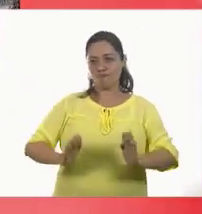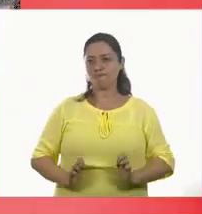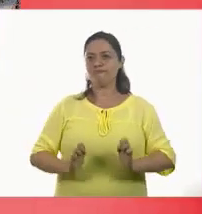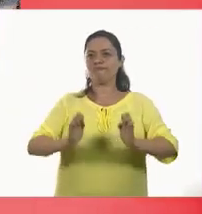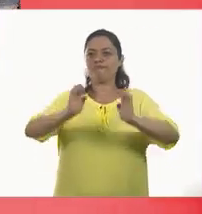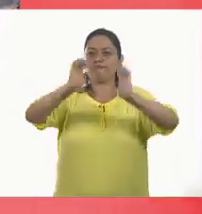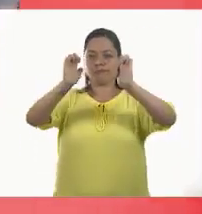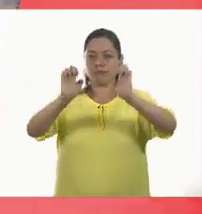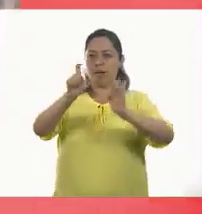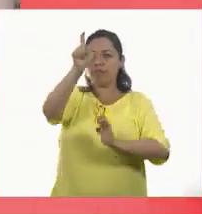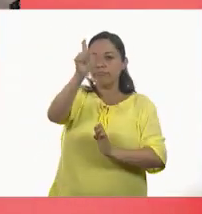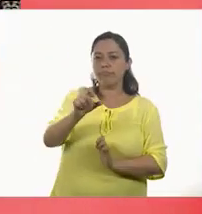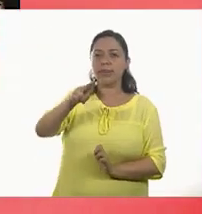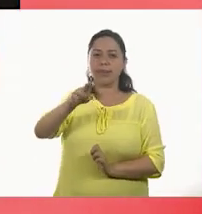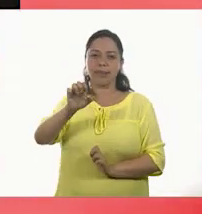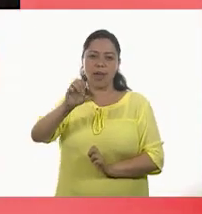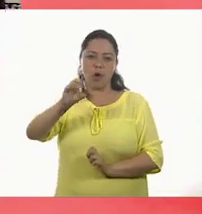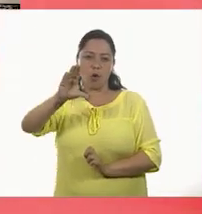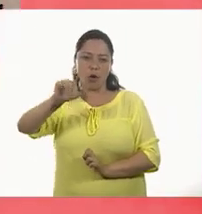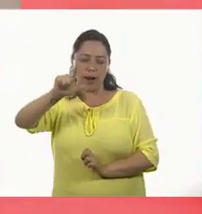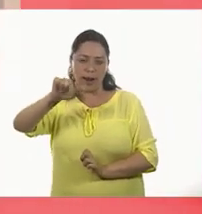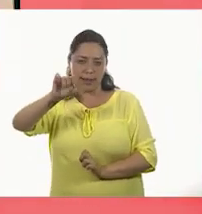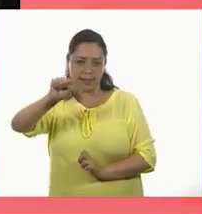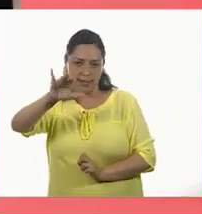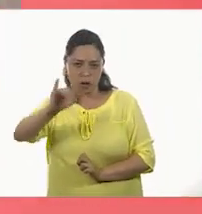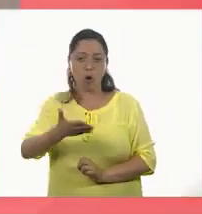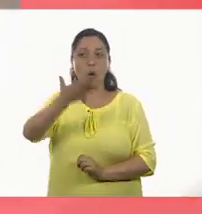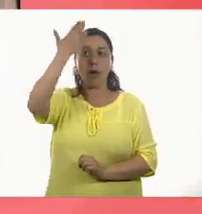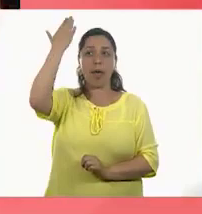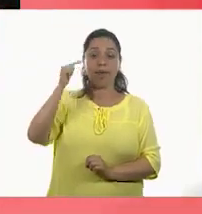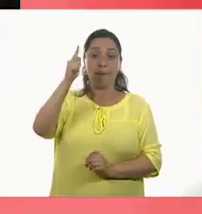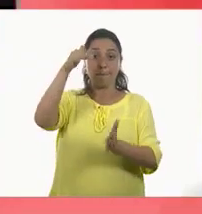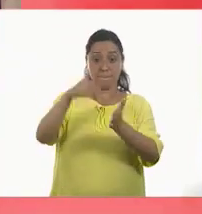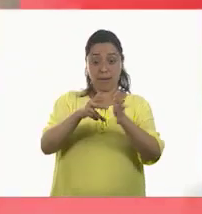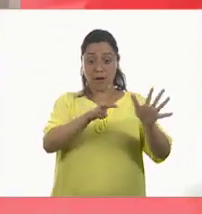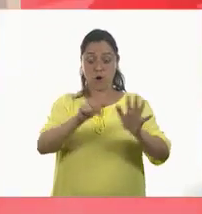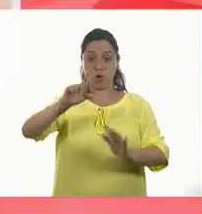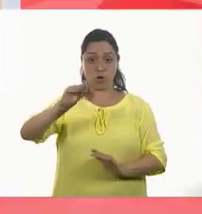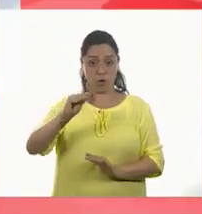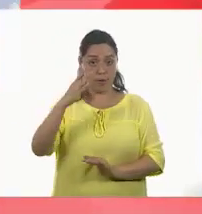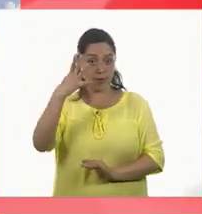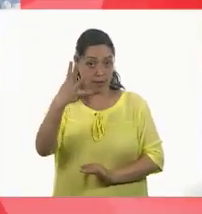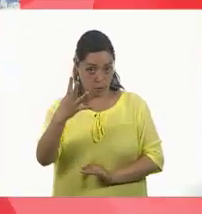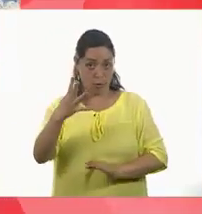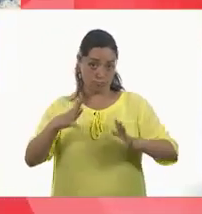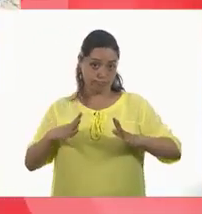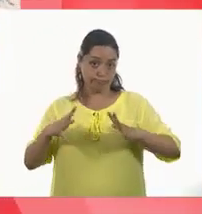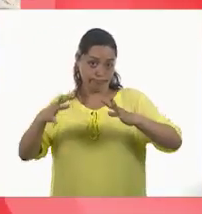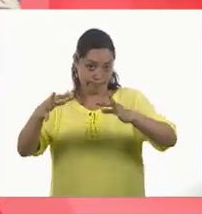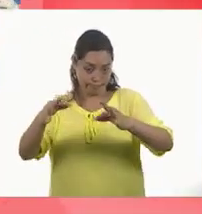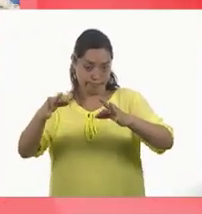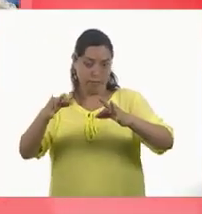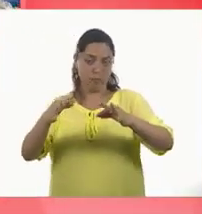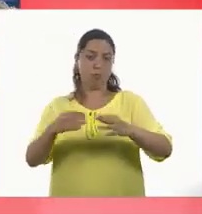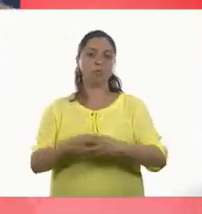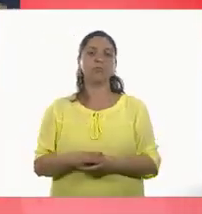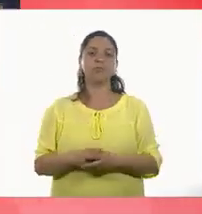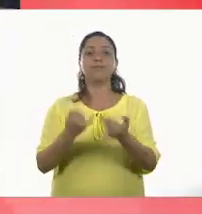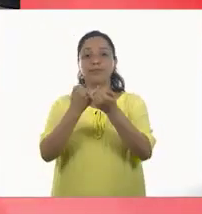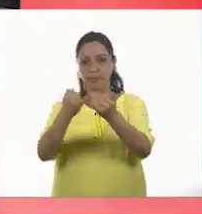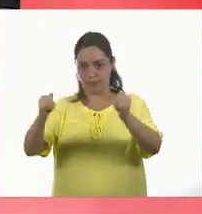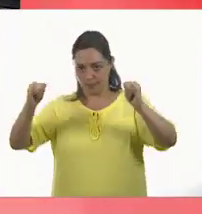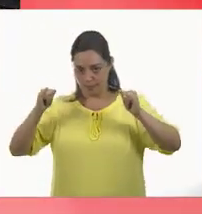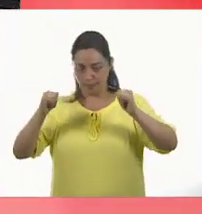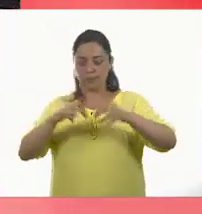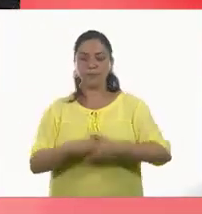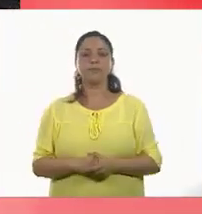neoclásico, inaugurado en el año de 1894. El centro histórico es conocido como